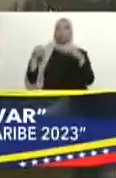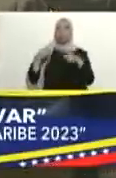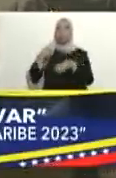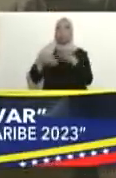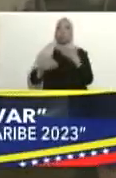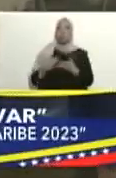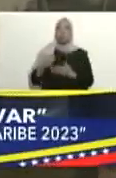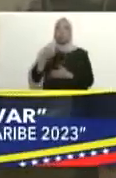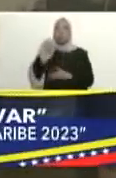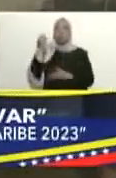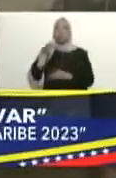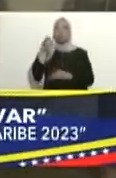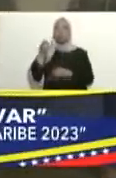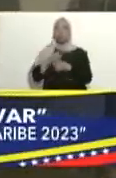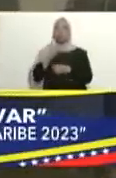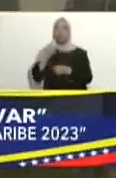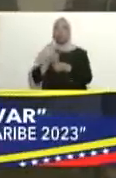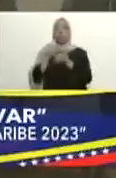Eso es lo que distingue